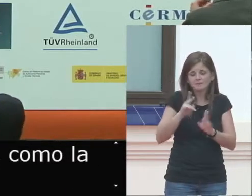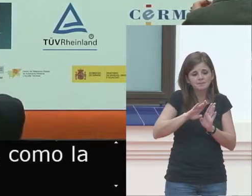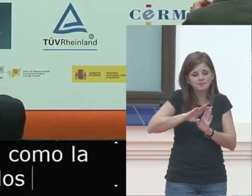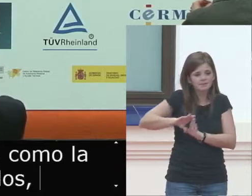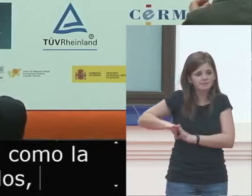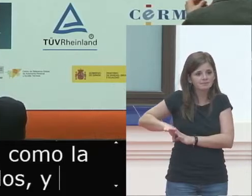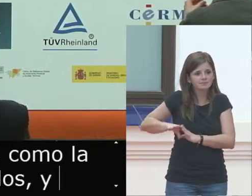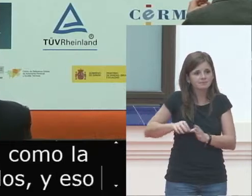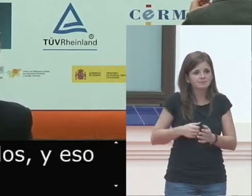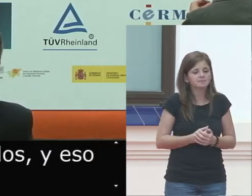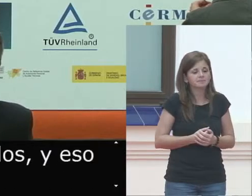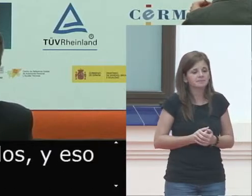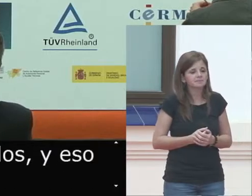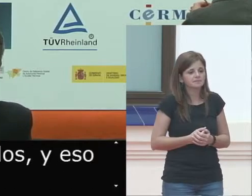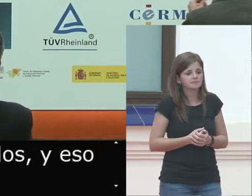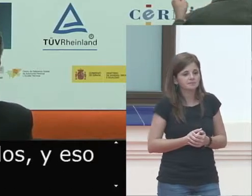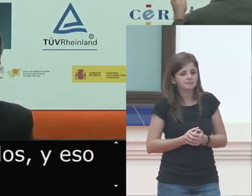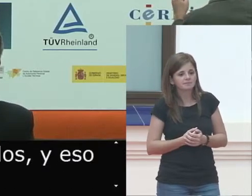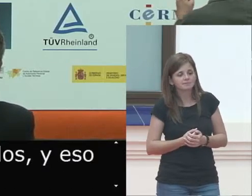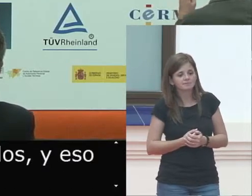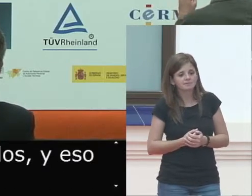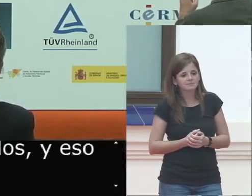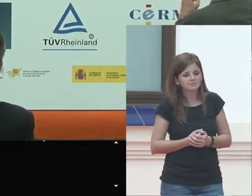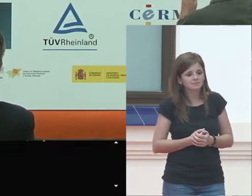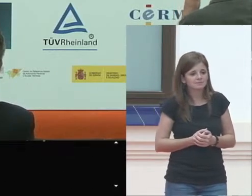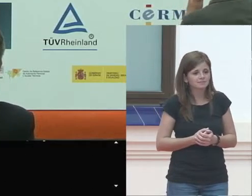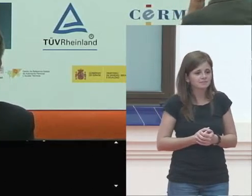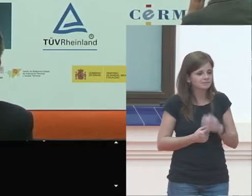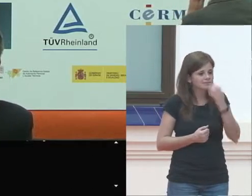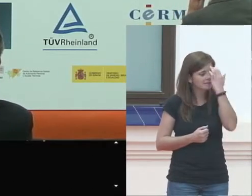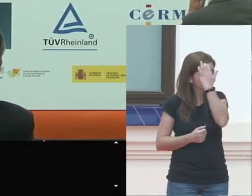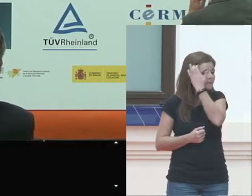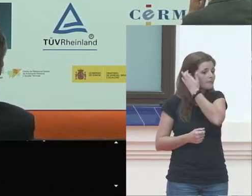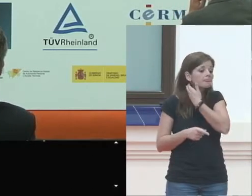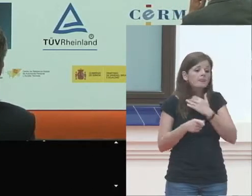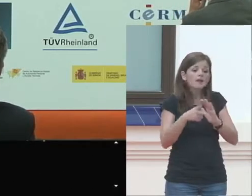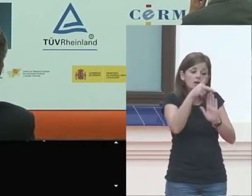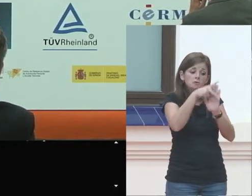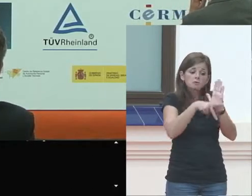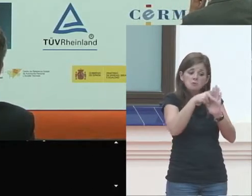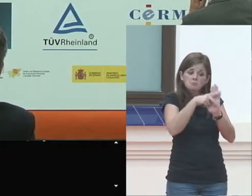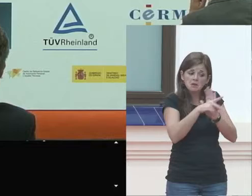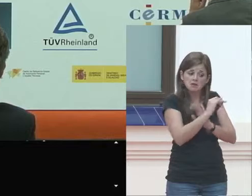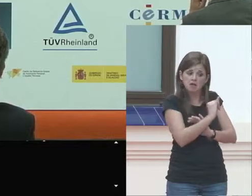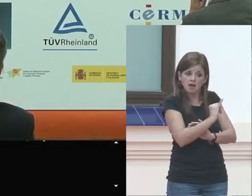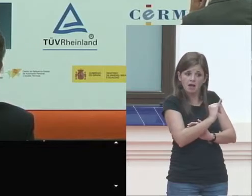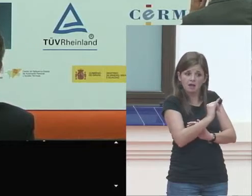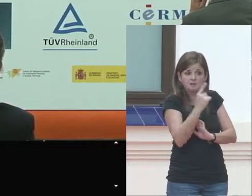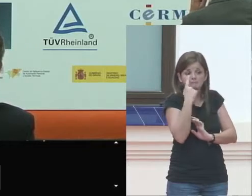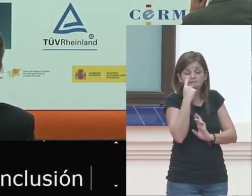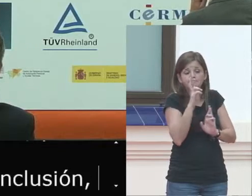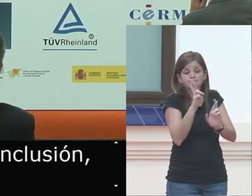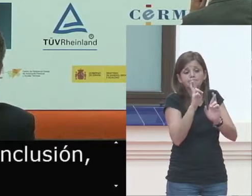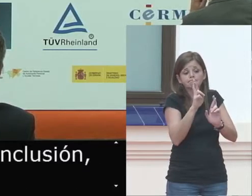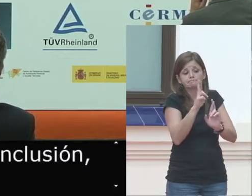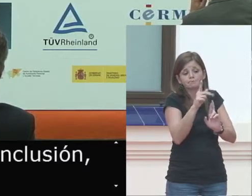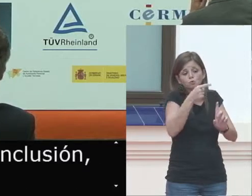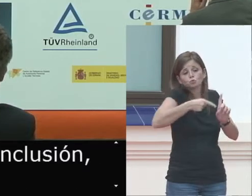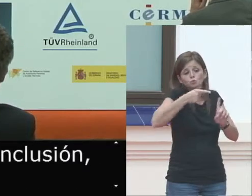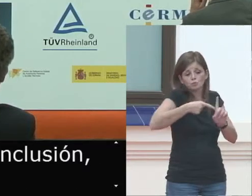cosa, ya más al grano para conclusiones, la norma está ahí, esperaremos que se use